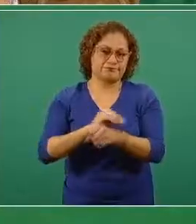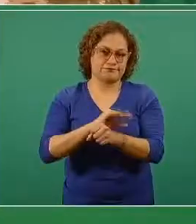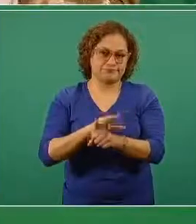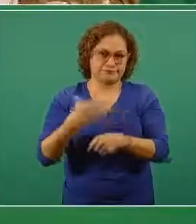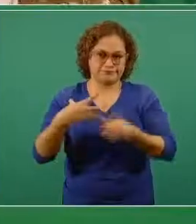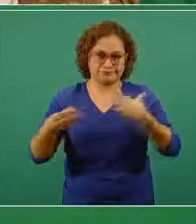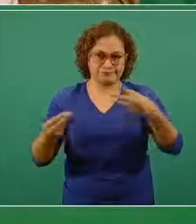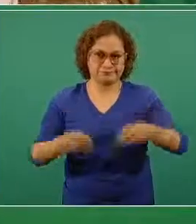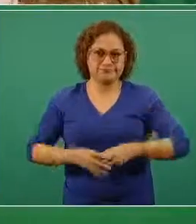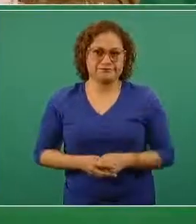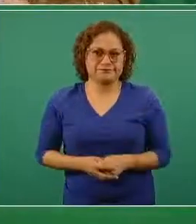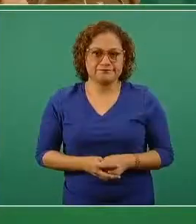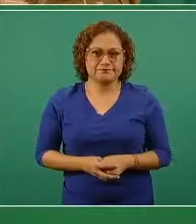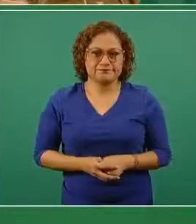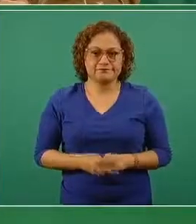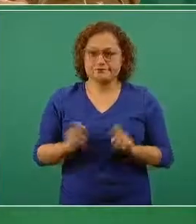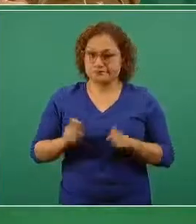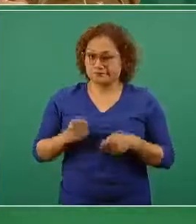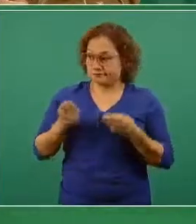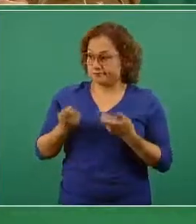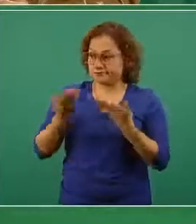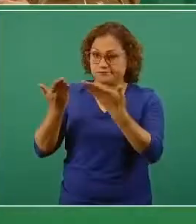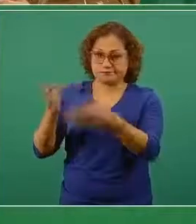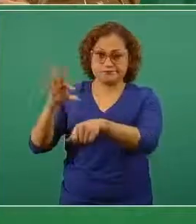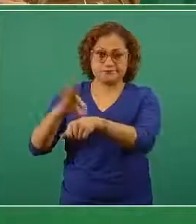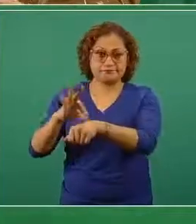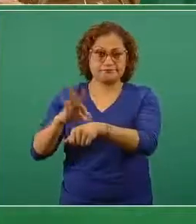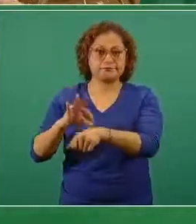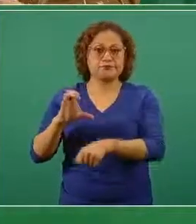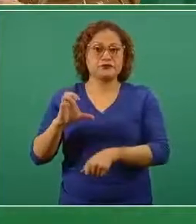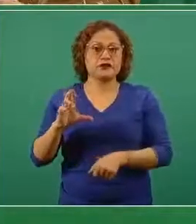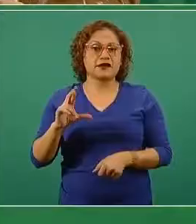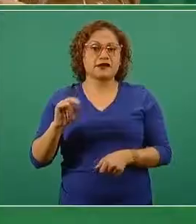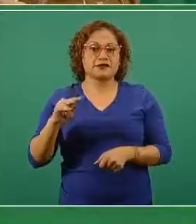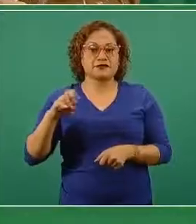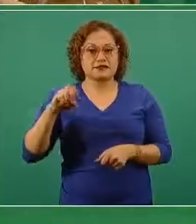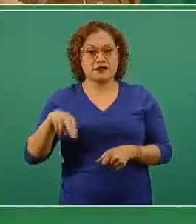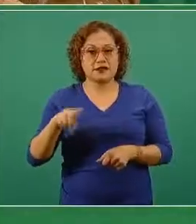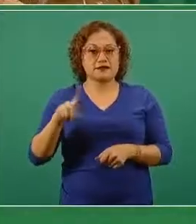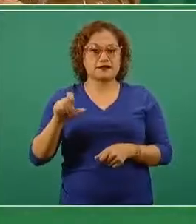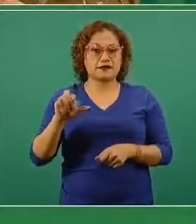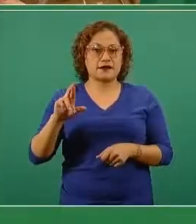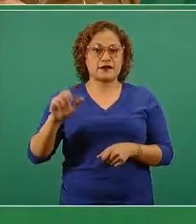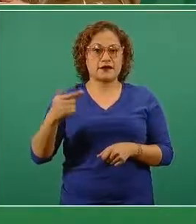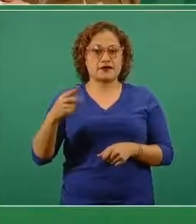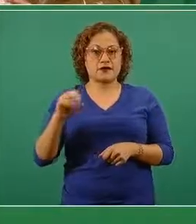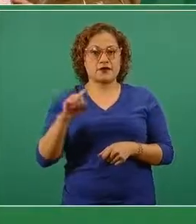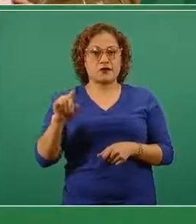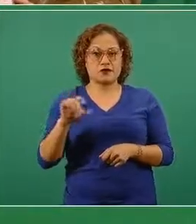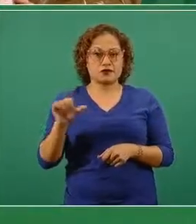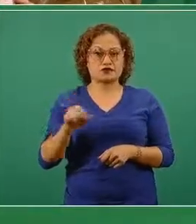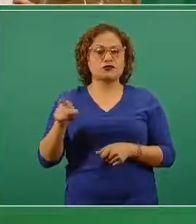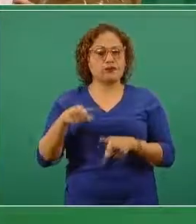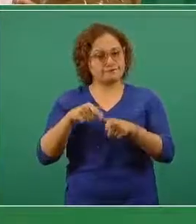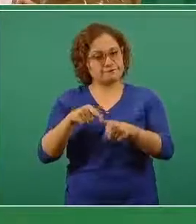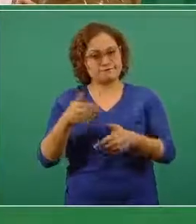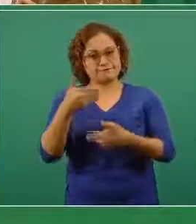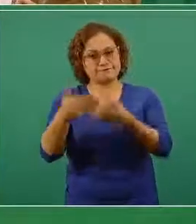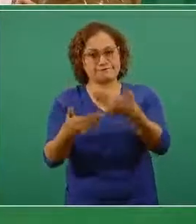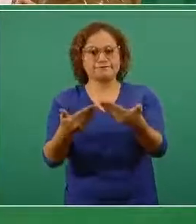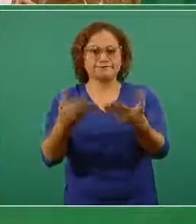nuestro país. Le devuelvo el uso de la palabra al doctor Cristian Zaragoza para que continúe con el siguiente componente. Muchas gracias.